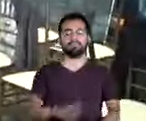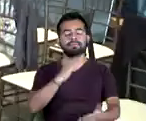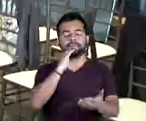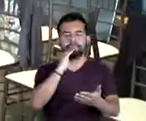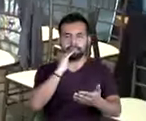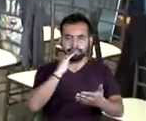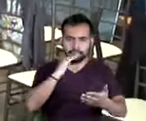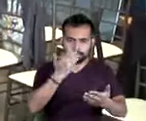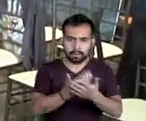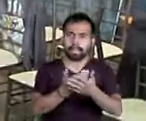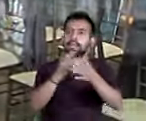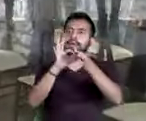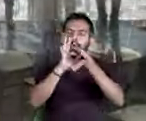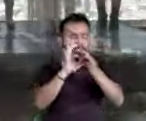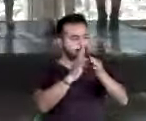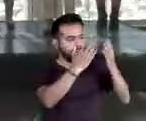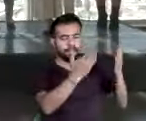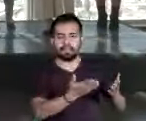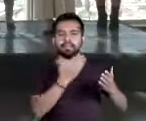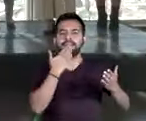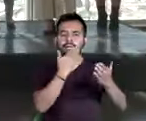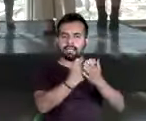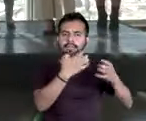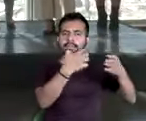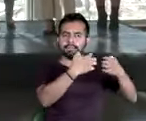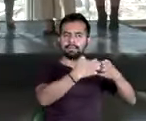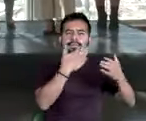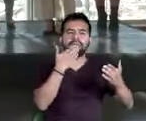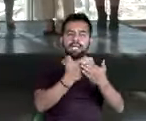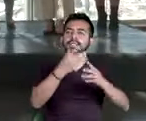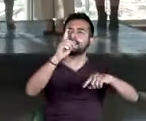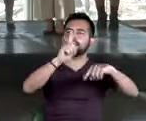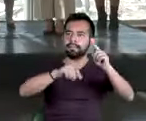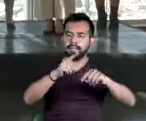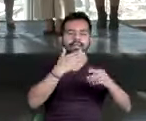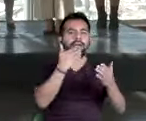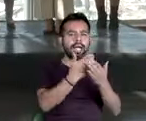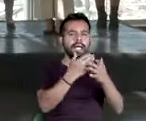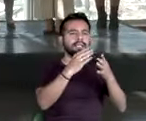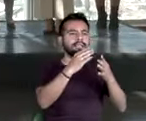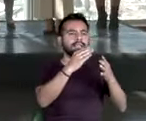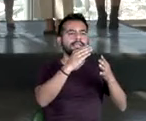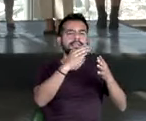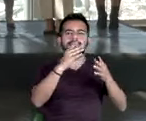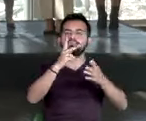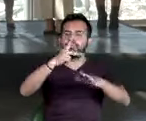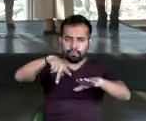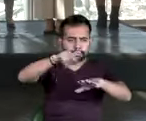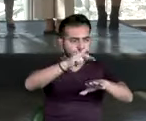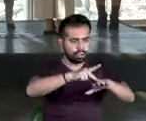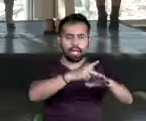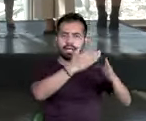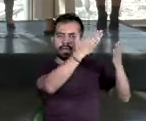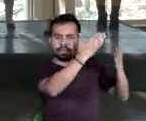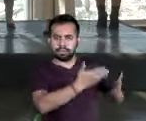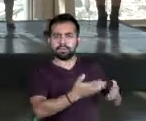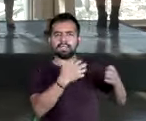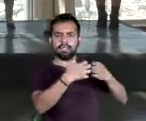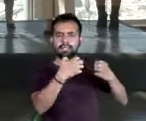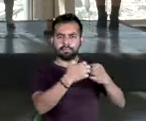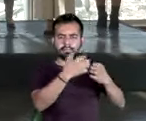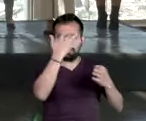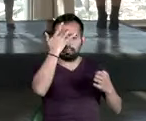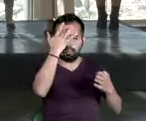Gracias compañeros, gracias compañeras, gracias amigos, gracias amigas, gracias profesionales por haber